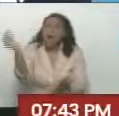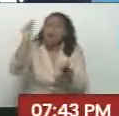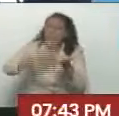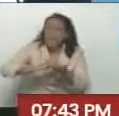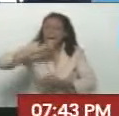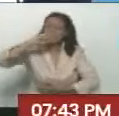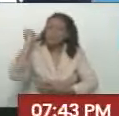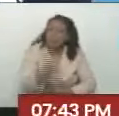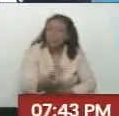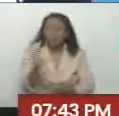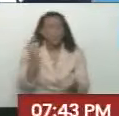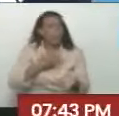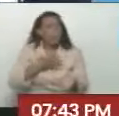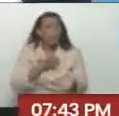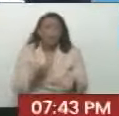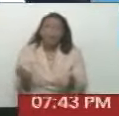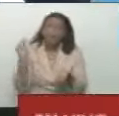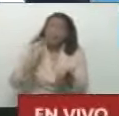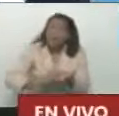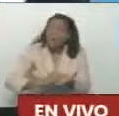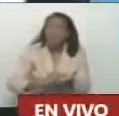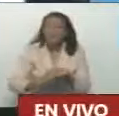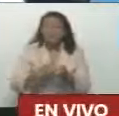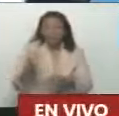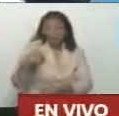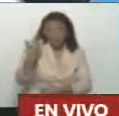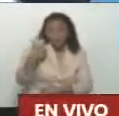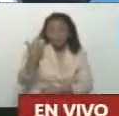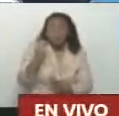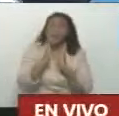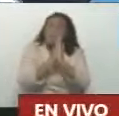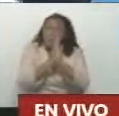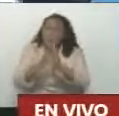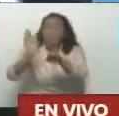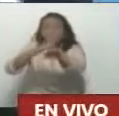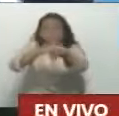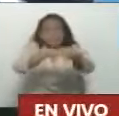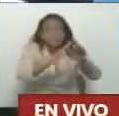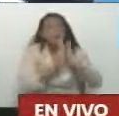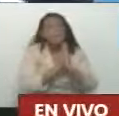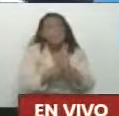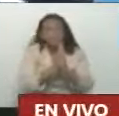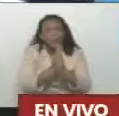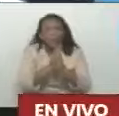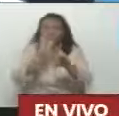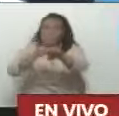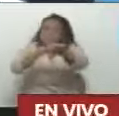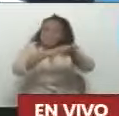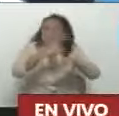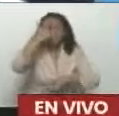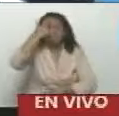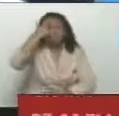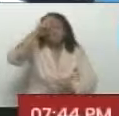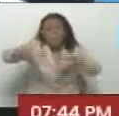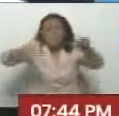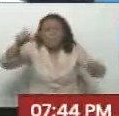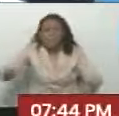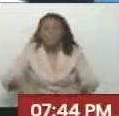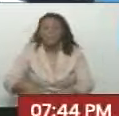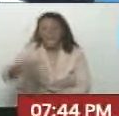odio. Y yo tengo que aprovechar este espacio para hacerle un llamado al rey